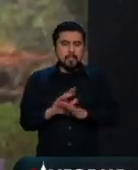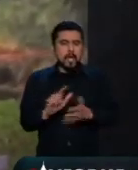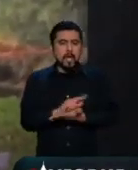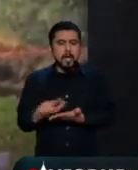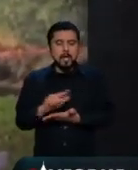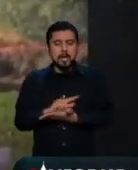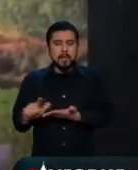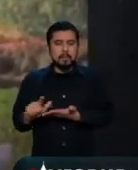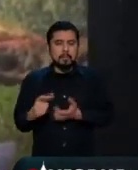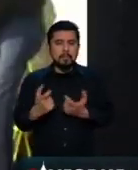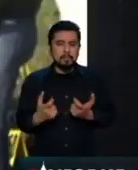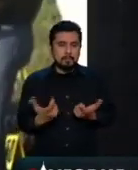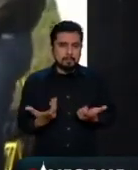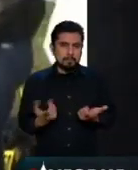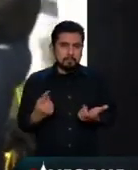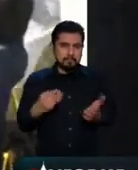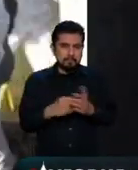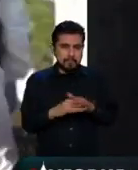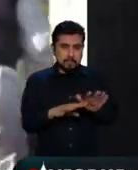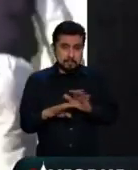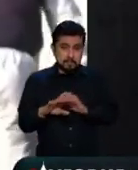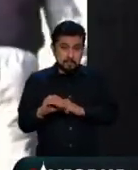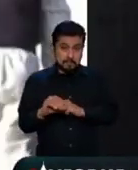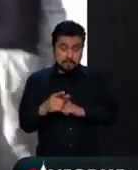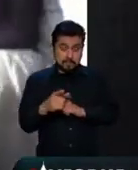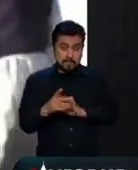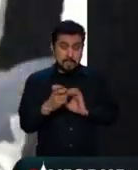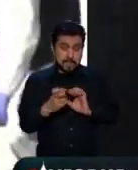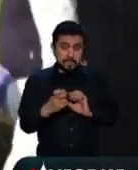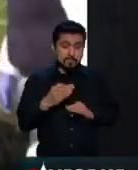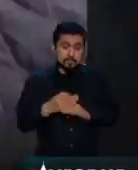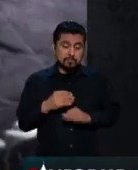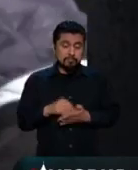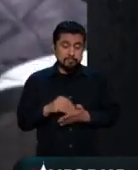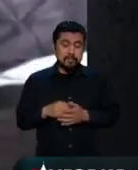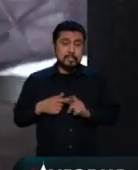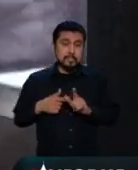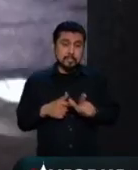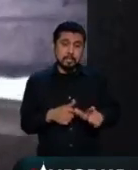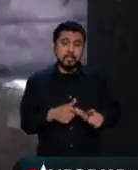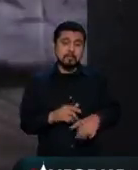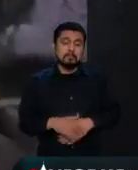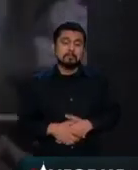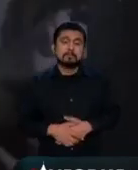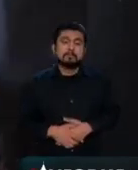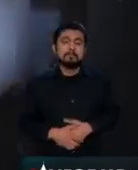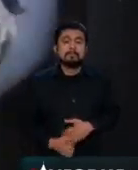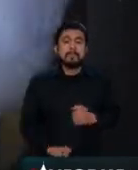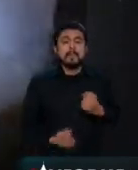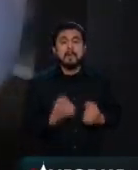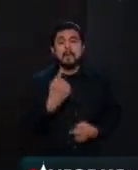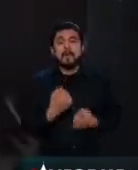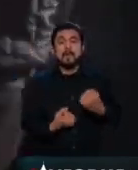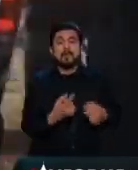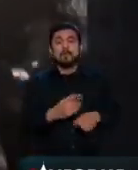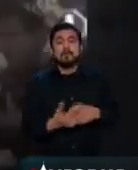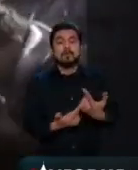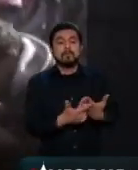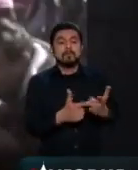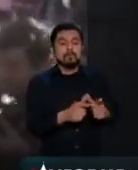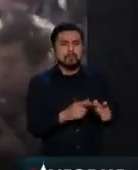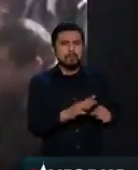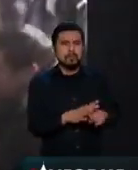que narras de los años 90 es algo que perdura hasta la fecha. Hay sectores que tienen vínculos muy